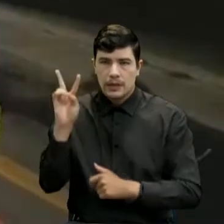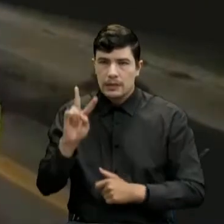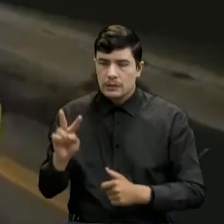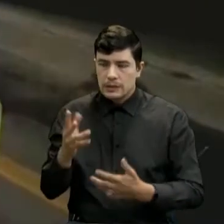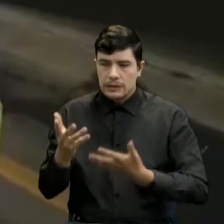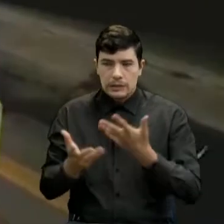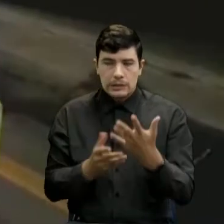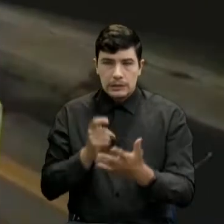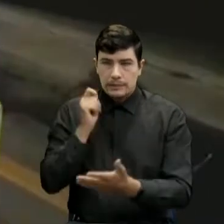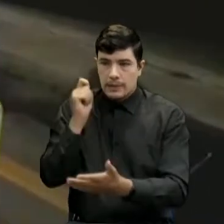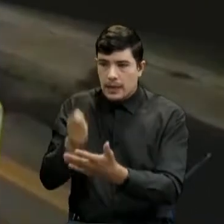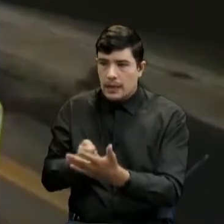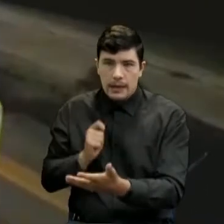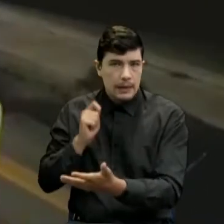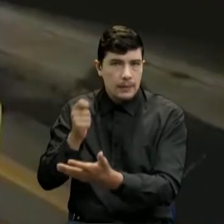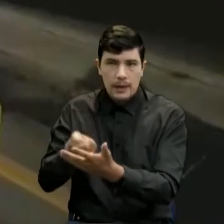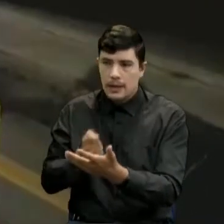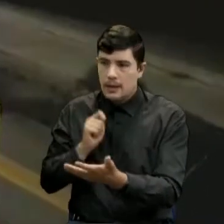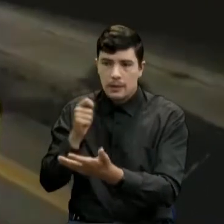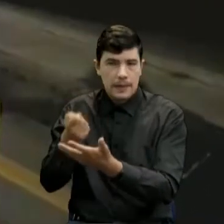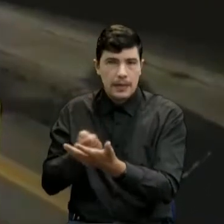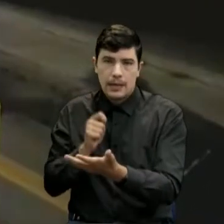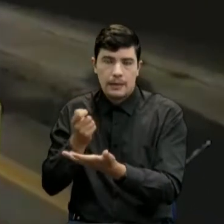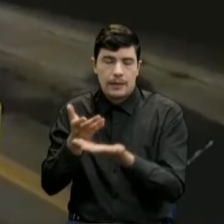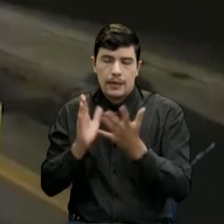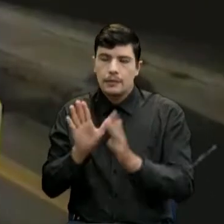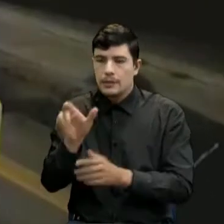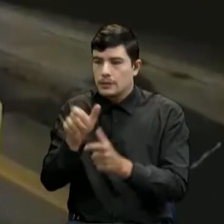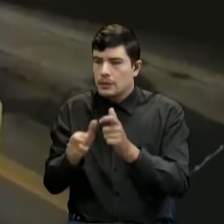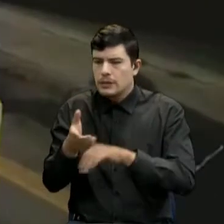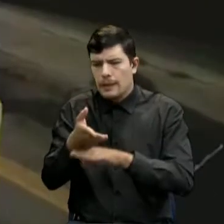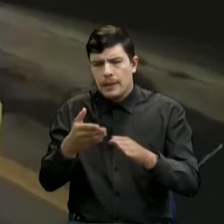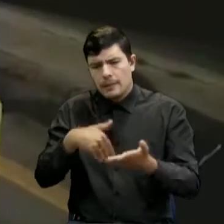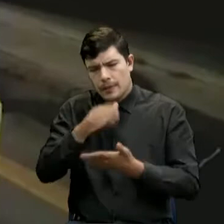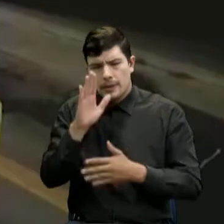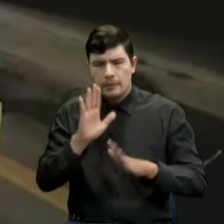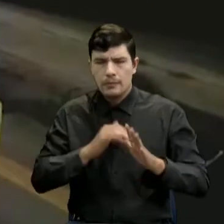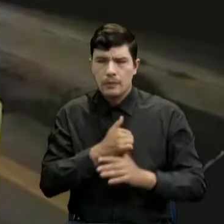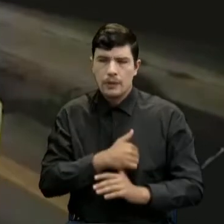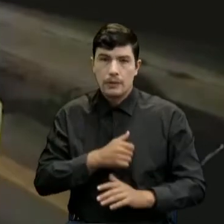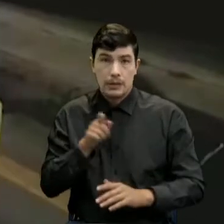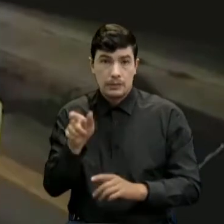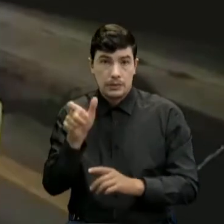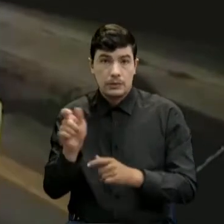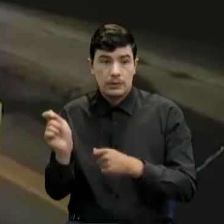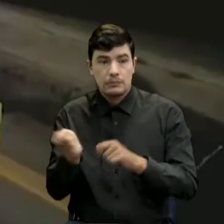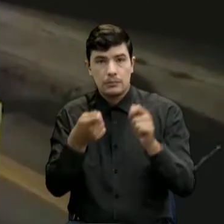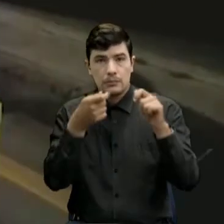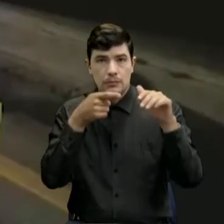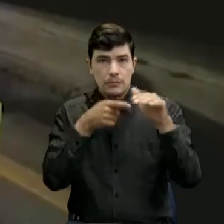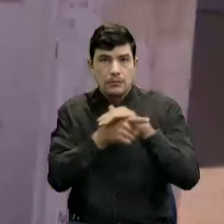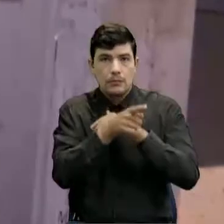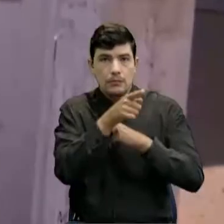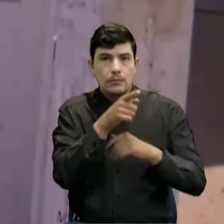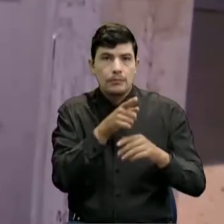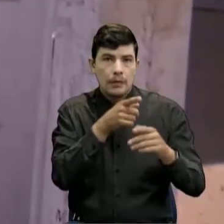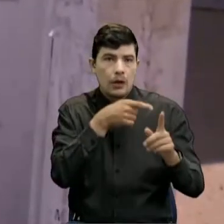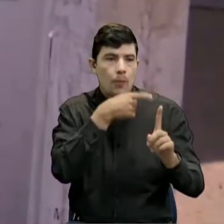le habría querido pagar y ellos habrían llevado unos elementos para